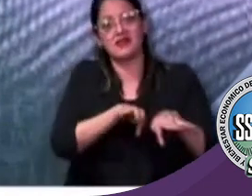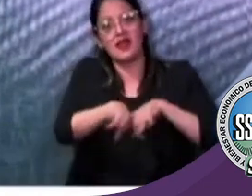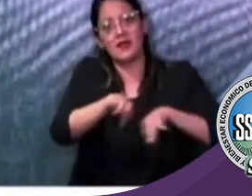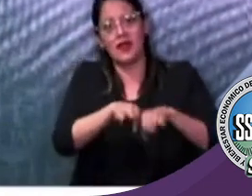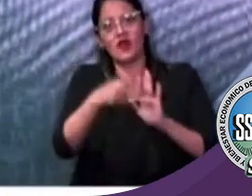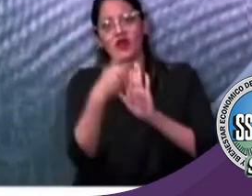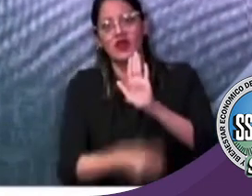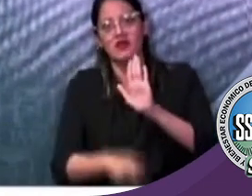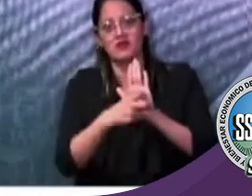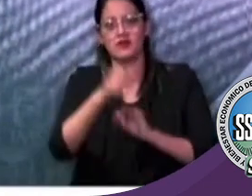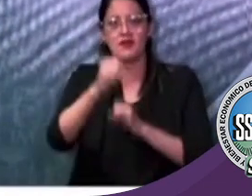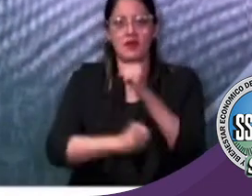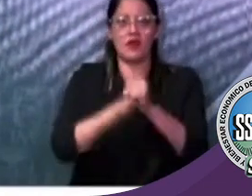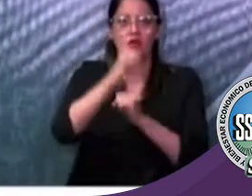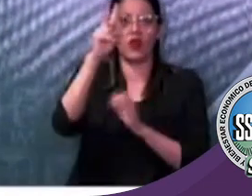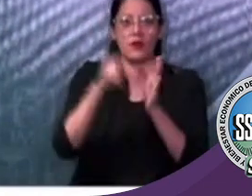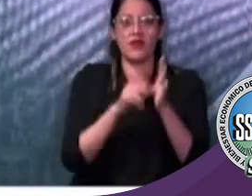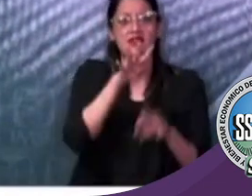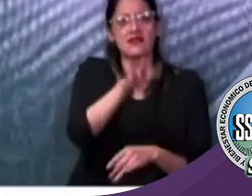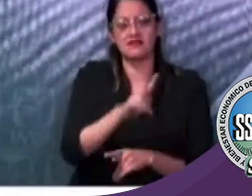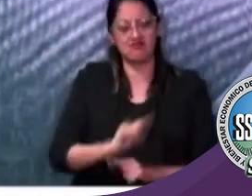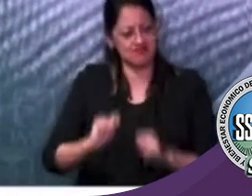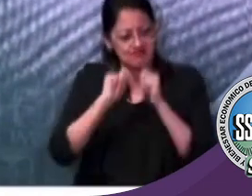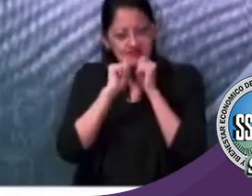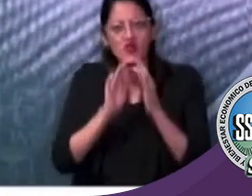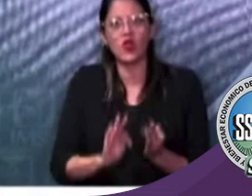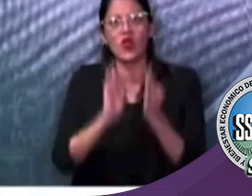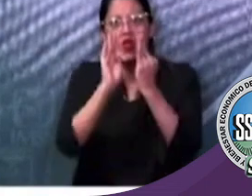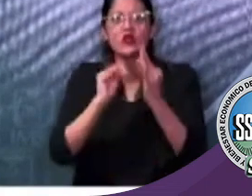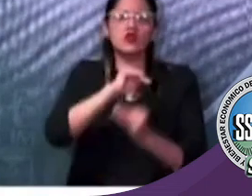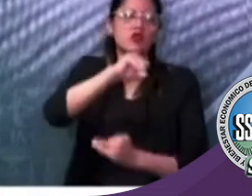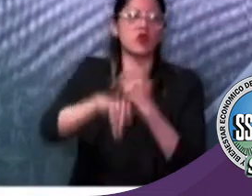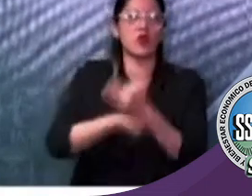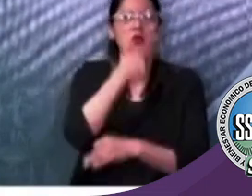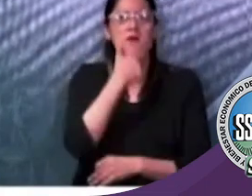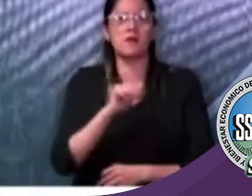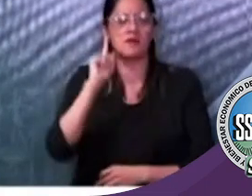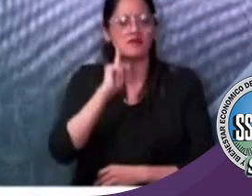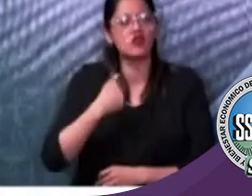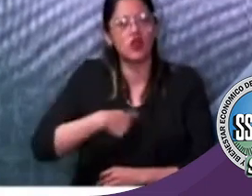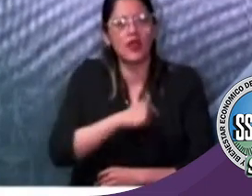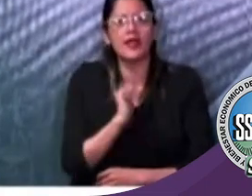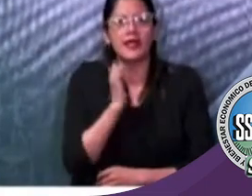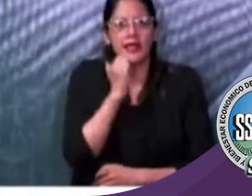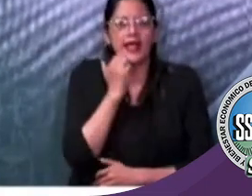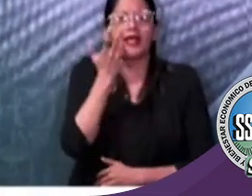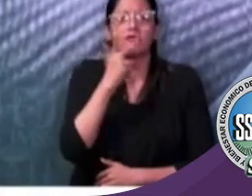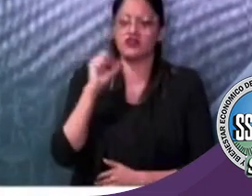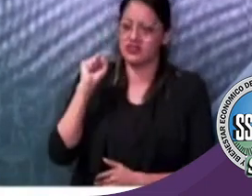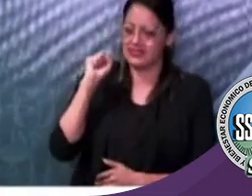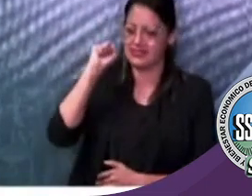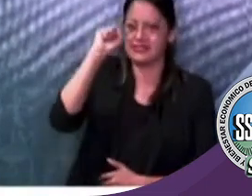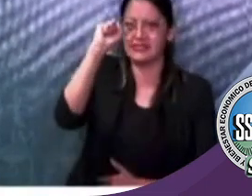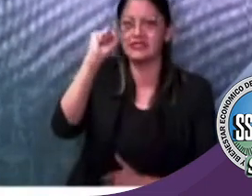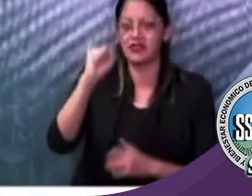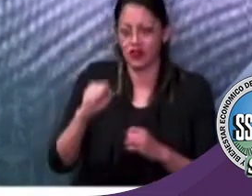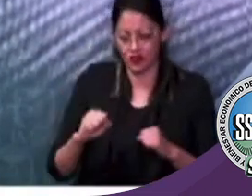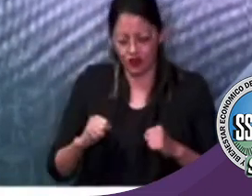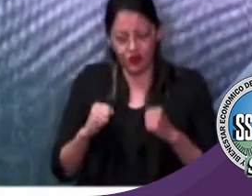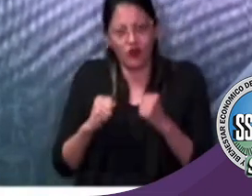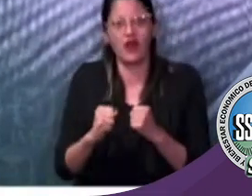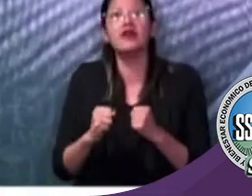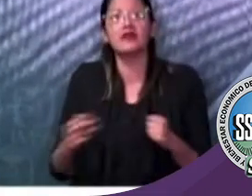2019. A todas y todos nos conviene tener un sindicato fuerte y